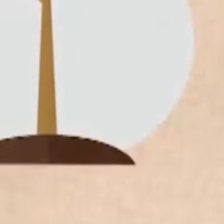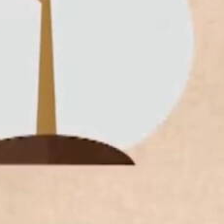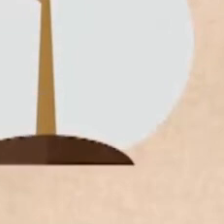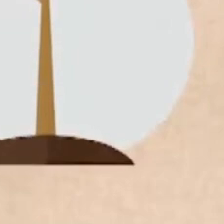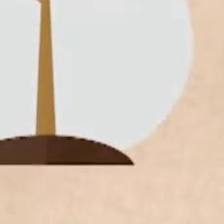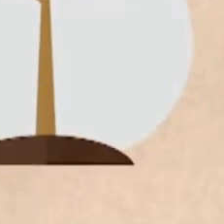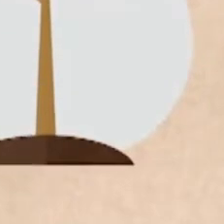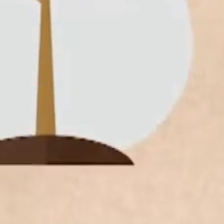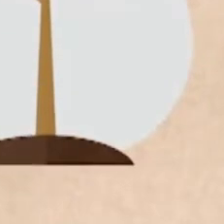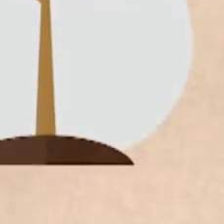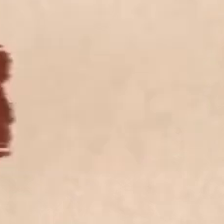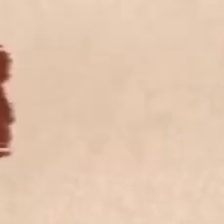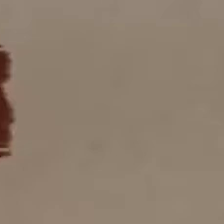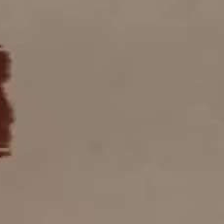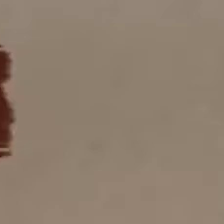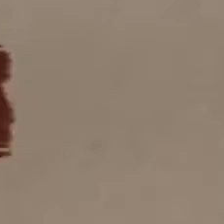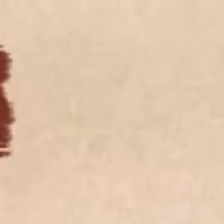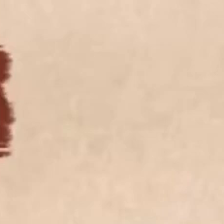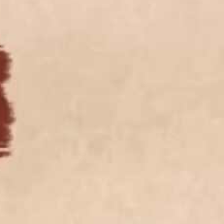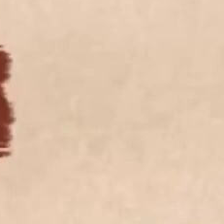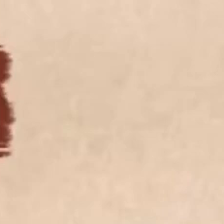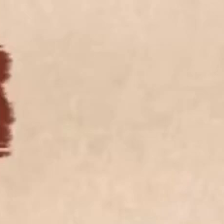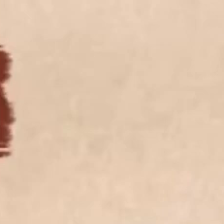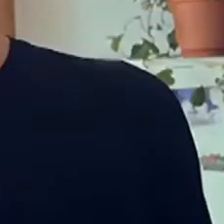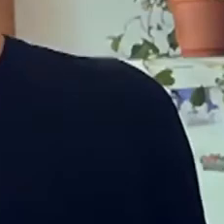Para poder multiplicarse.